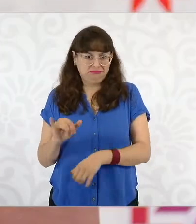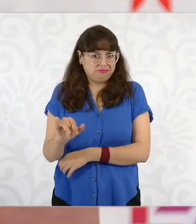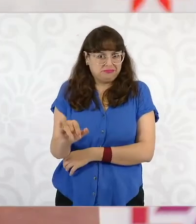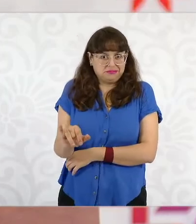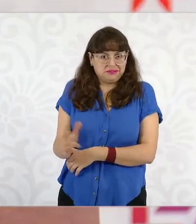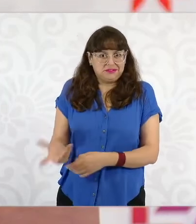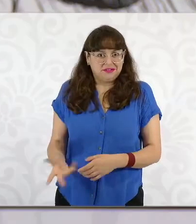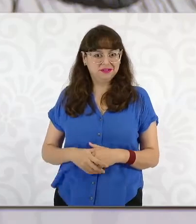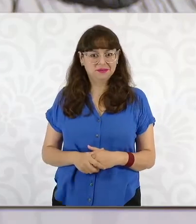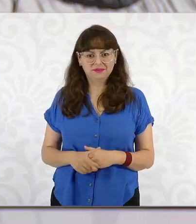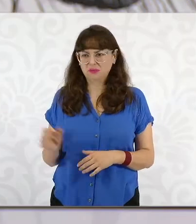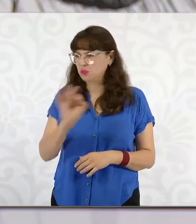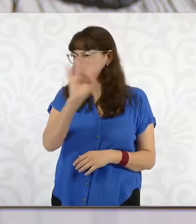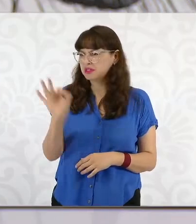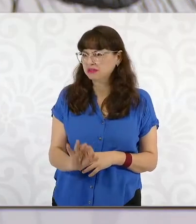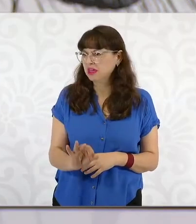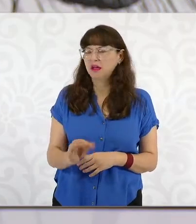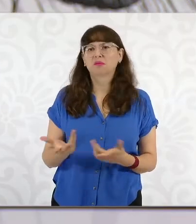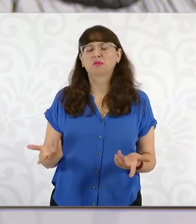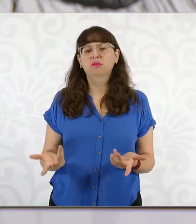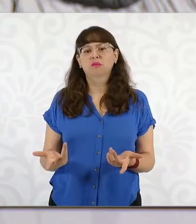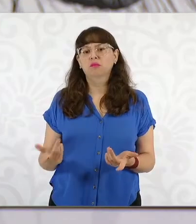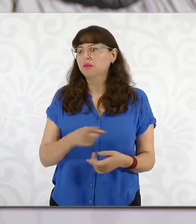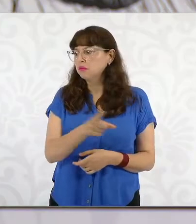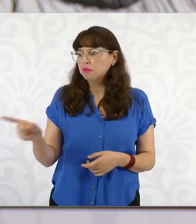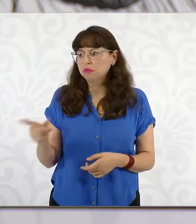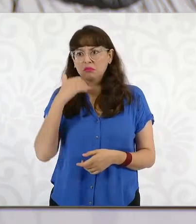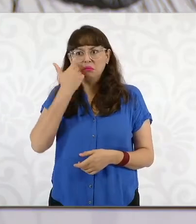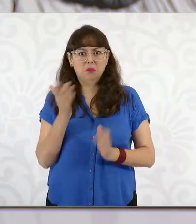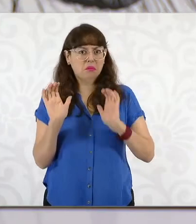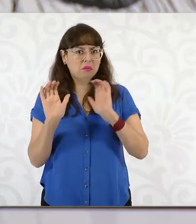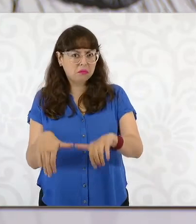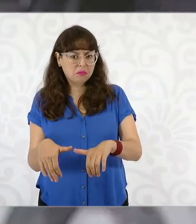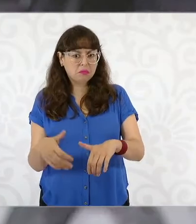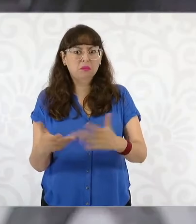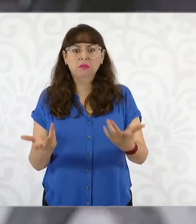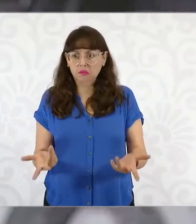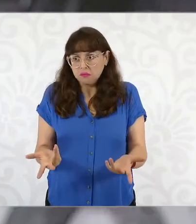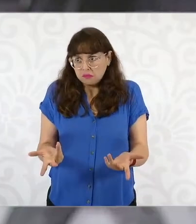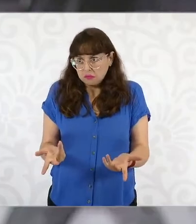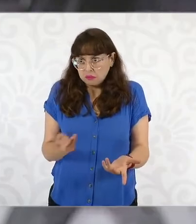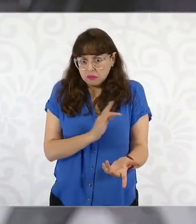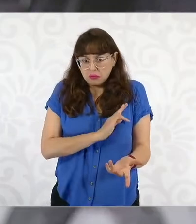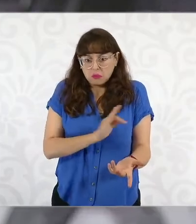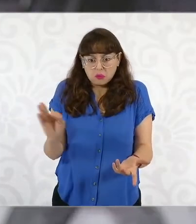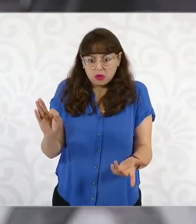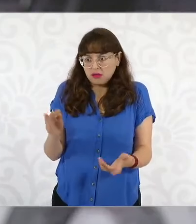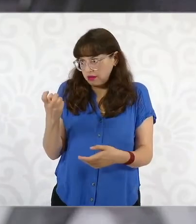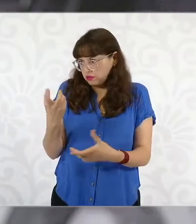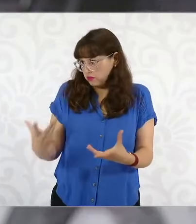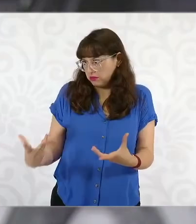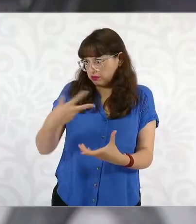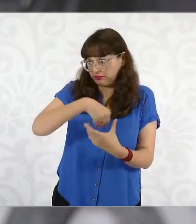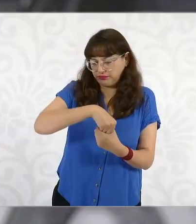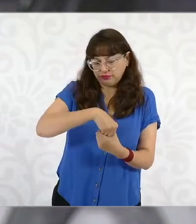sé si es poner un porcentaje o no, sino sencillamente ser incluyentes y buscar que en los lugares, por ejemplo, cuando